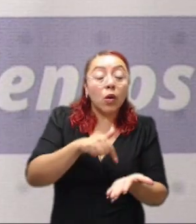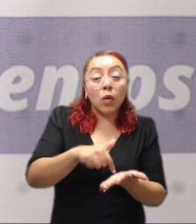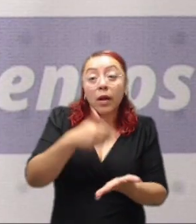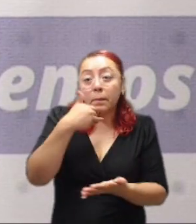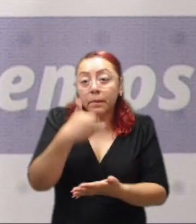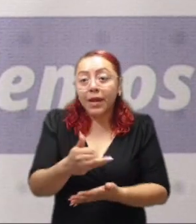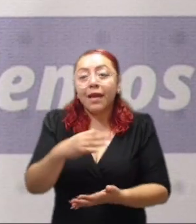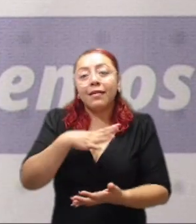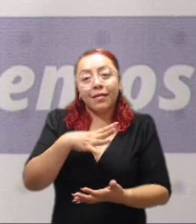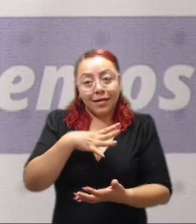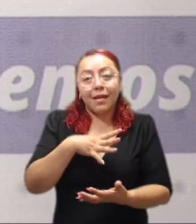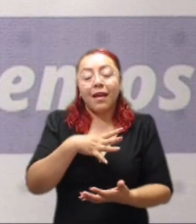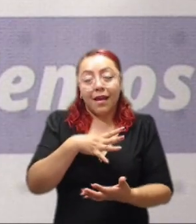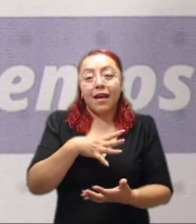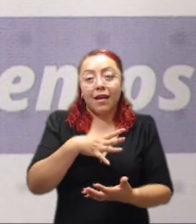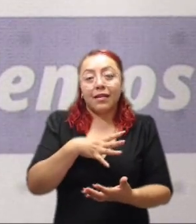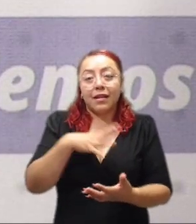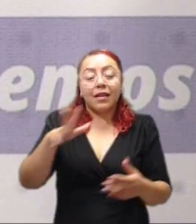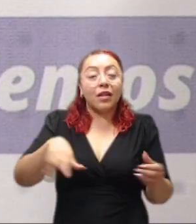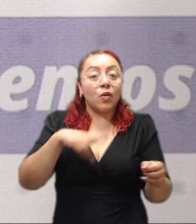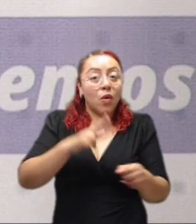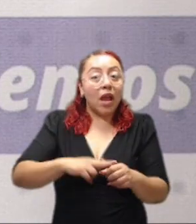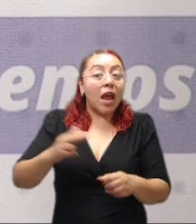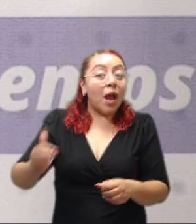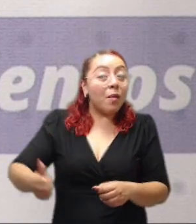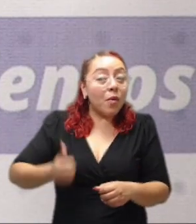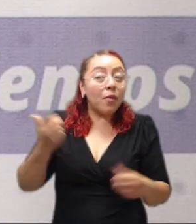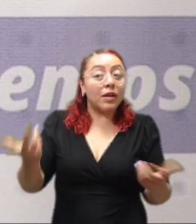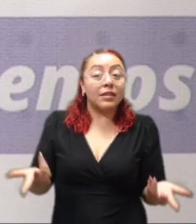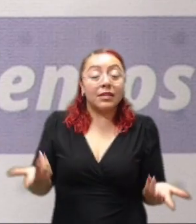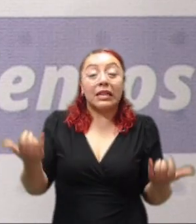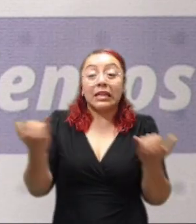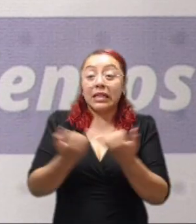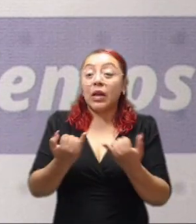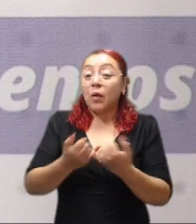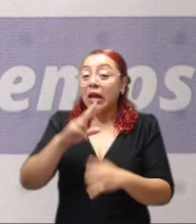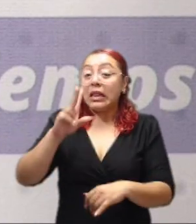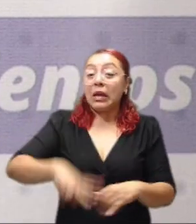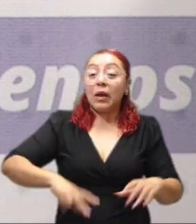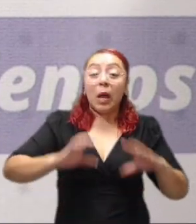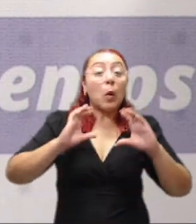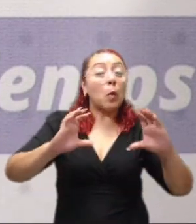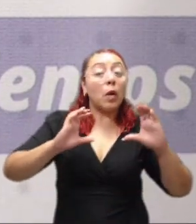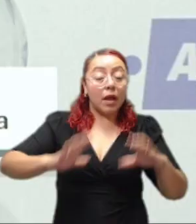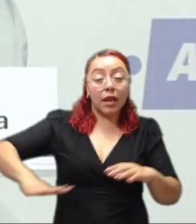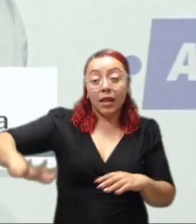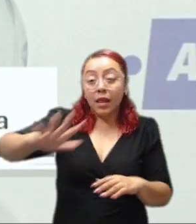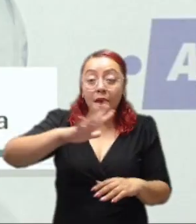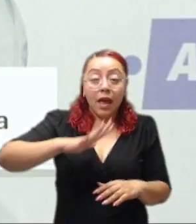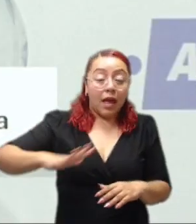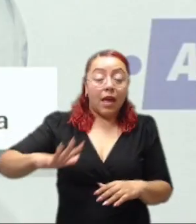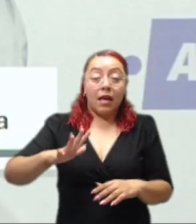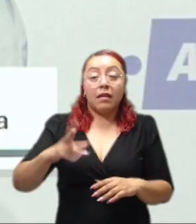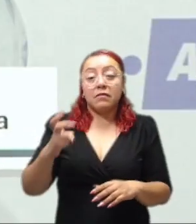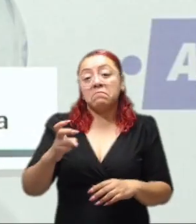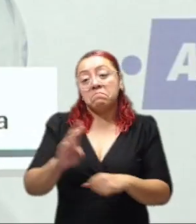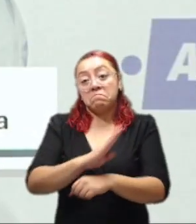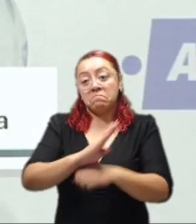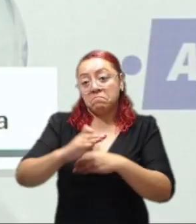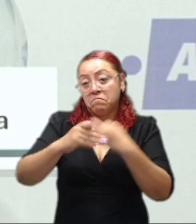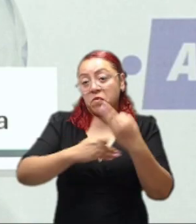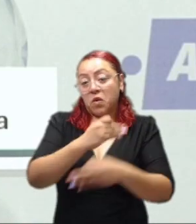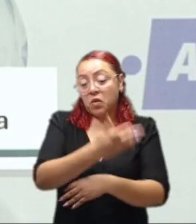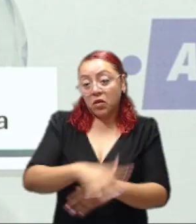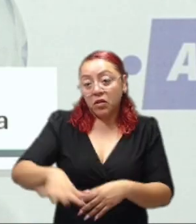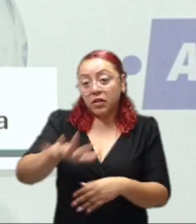y poder eh sear ser algo realmente sustentable y bueno para todos Muchas gracias candidato candidato del